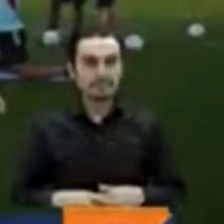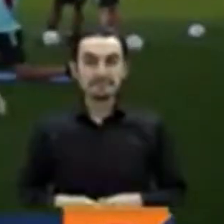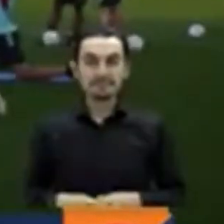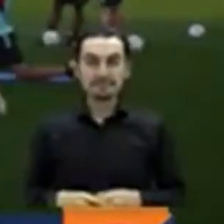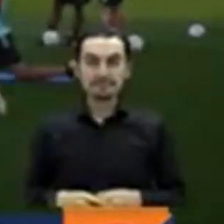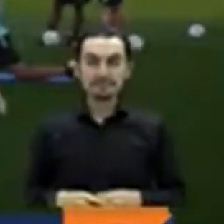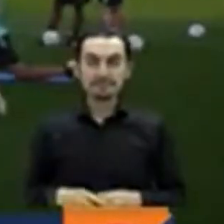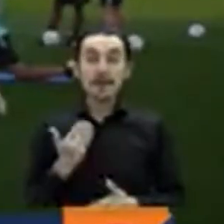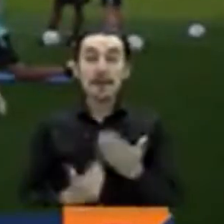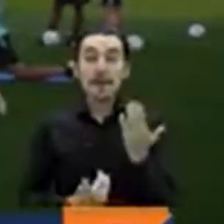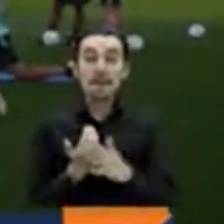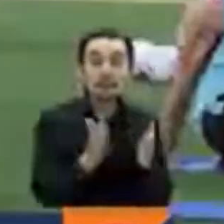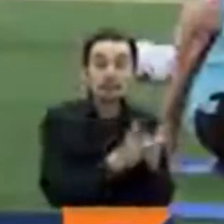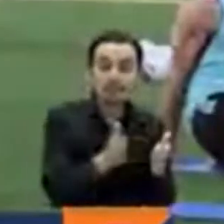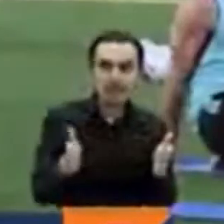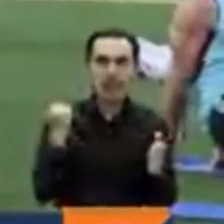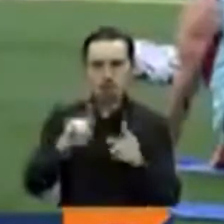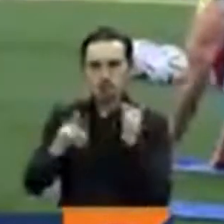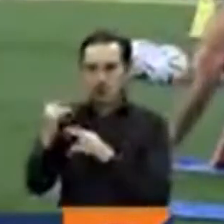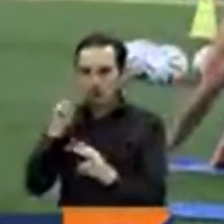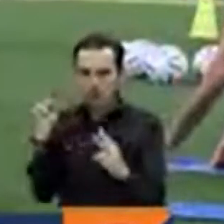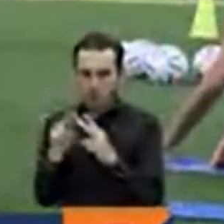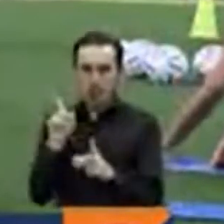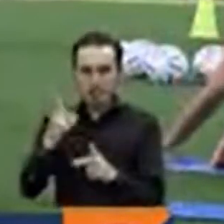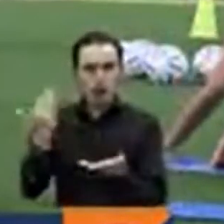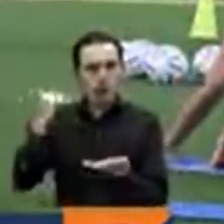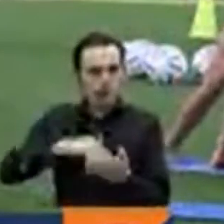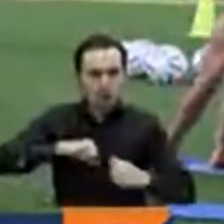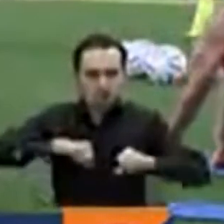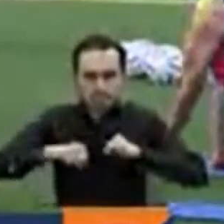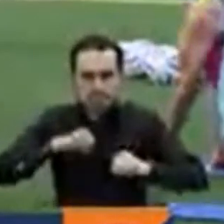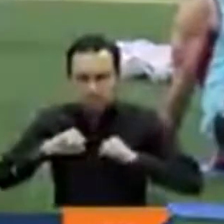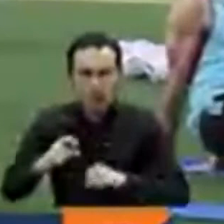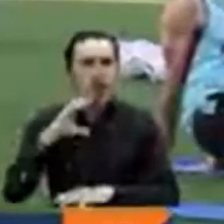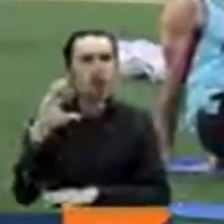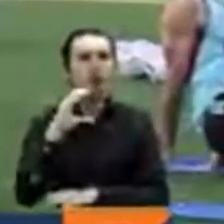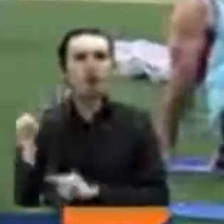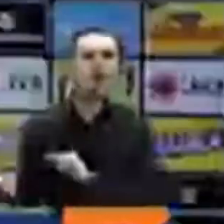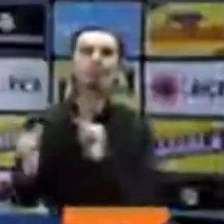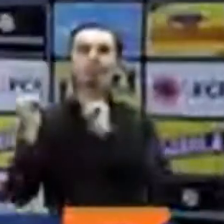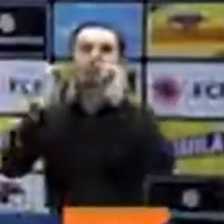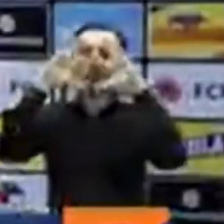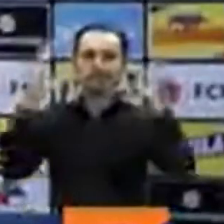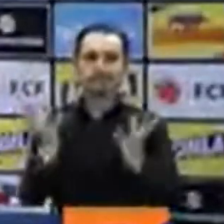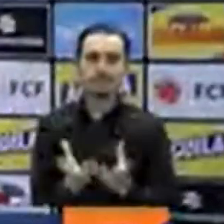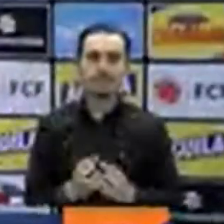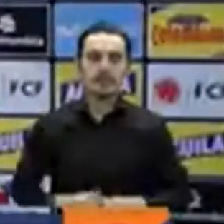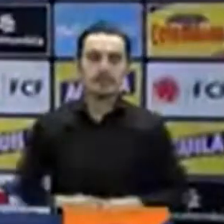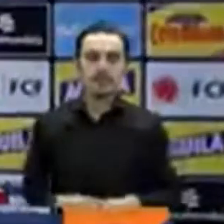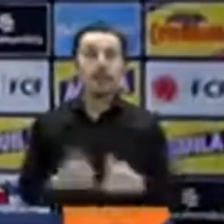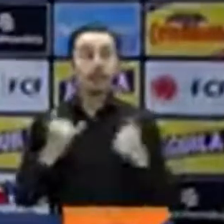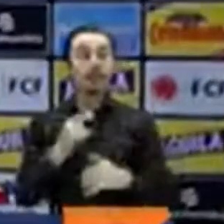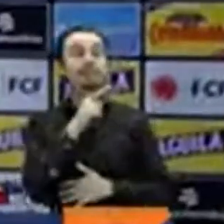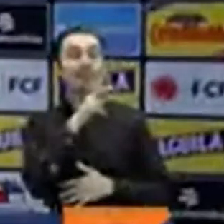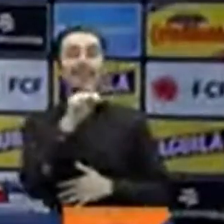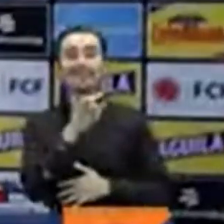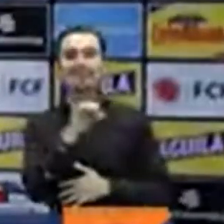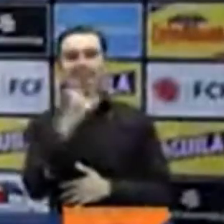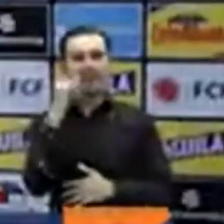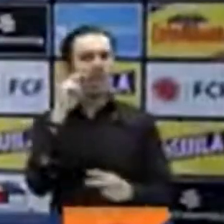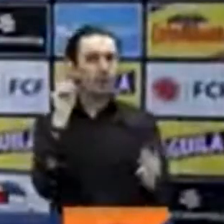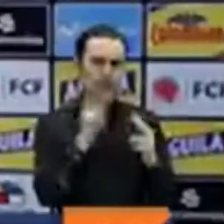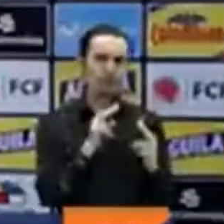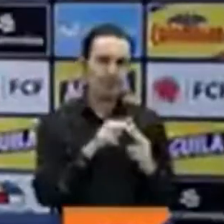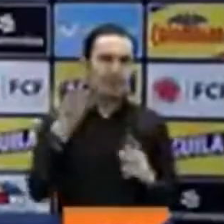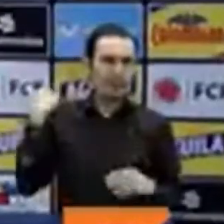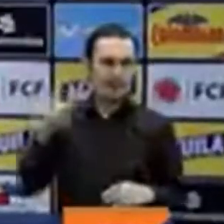Comienza un nuevo camino con viejos conocidos, pero con la ilusión de volver a poner a Colombia en la élite mundial. Ahora con la llegada de Néstor, que ya lo conocíamos, trabajamos mucho